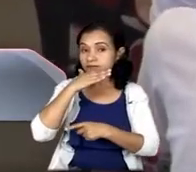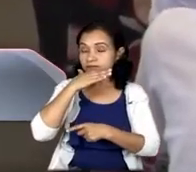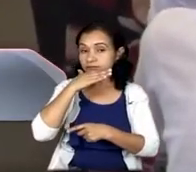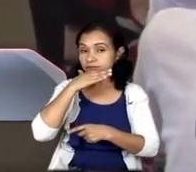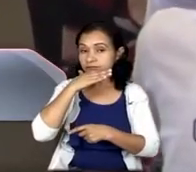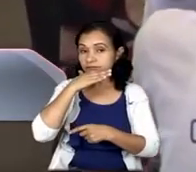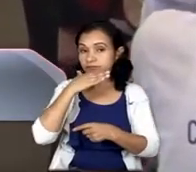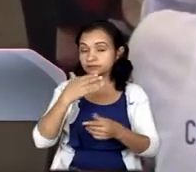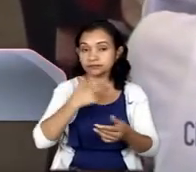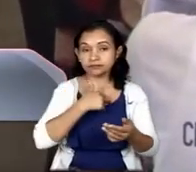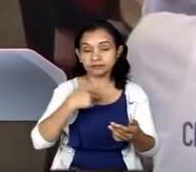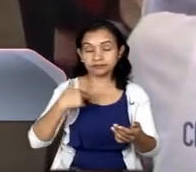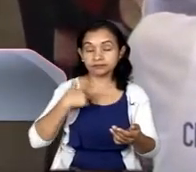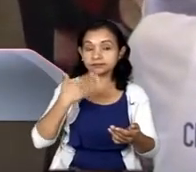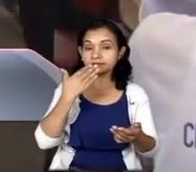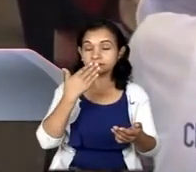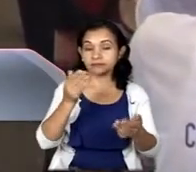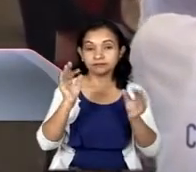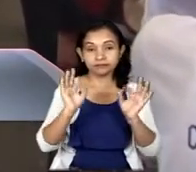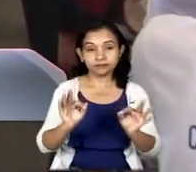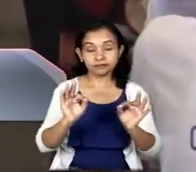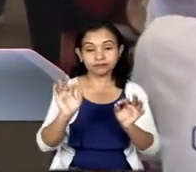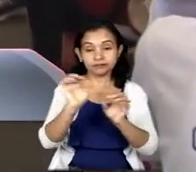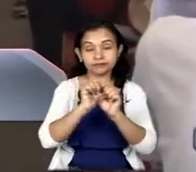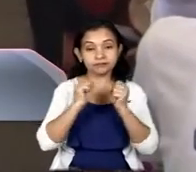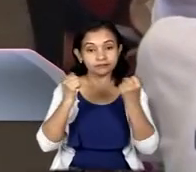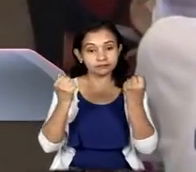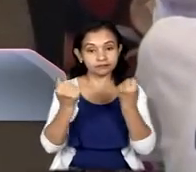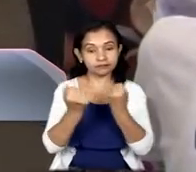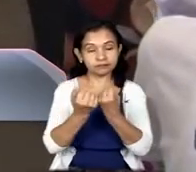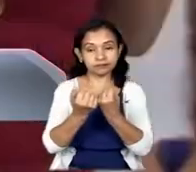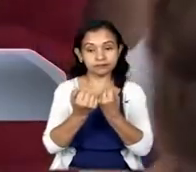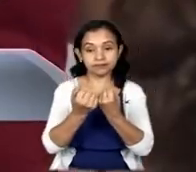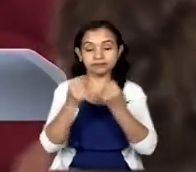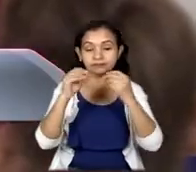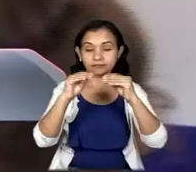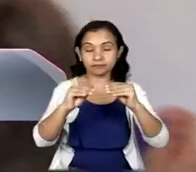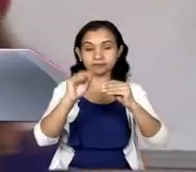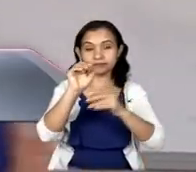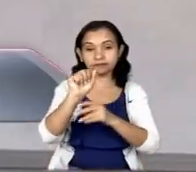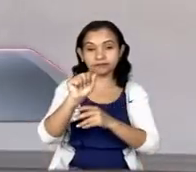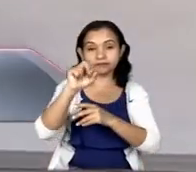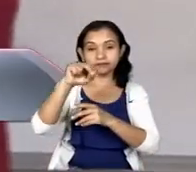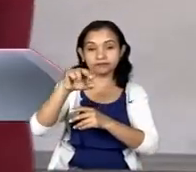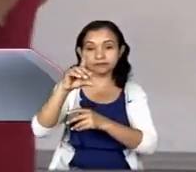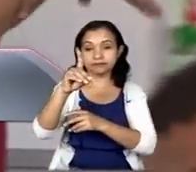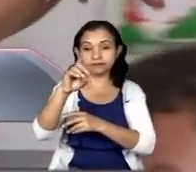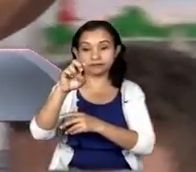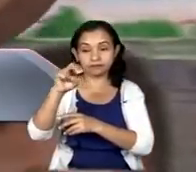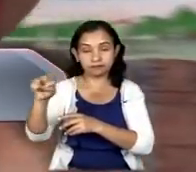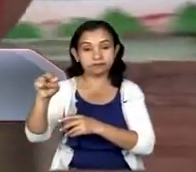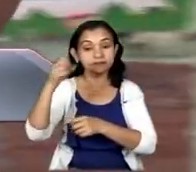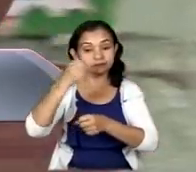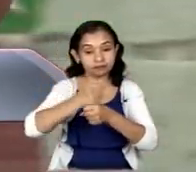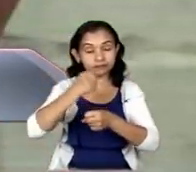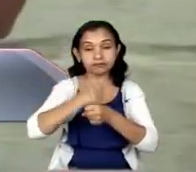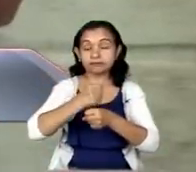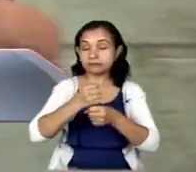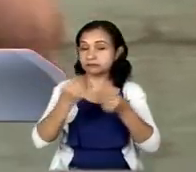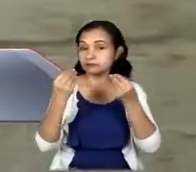cual estuvo bien involucrada la Asociación de Educadores de Nicaragua, ANDEN, hizo un trabajo bien fuerte